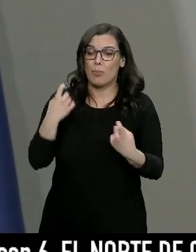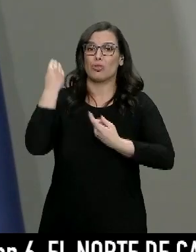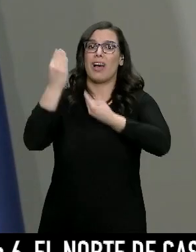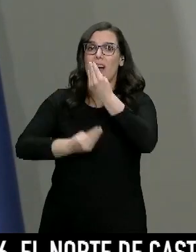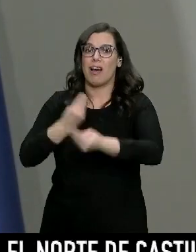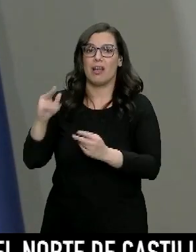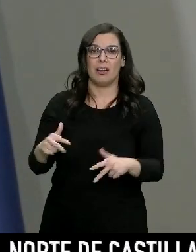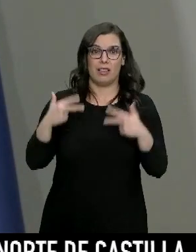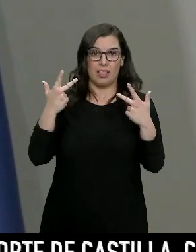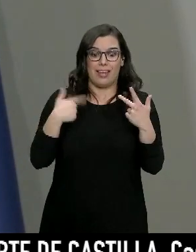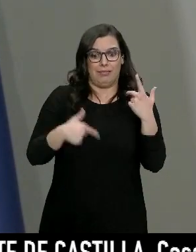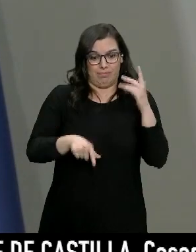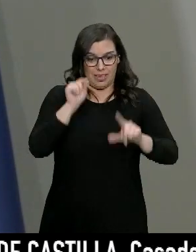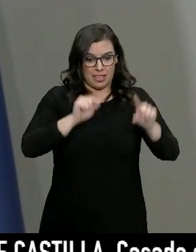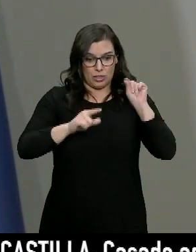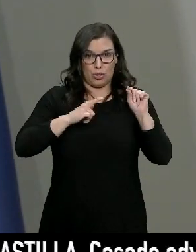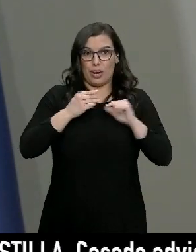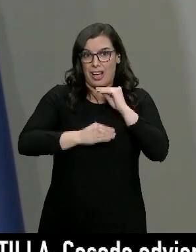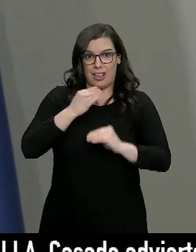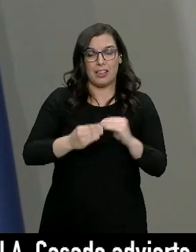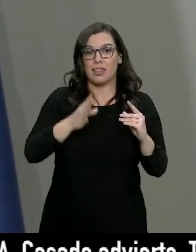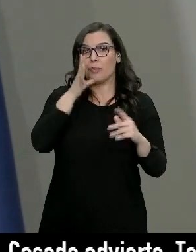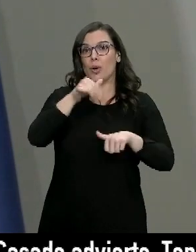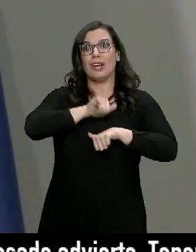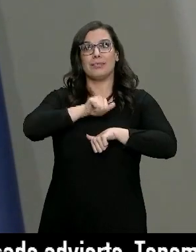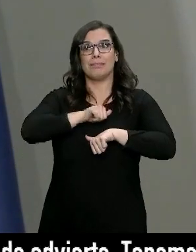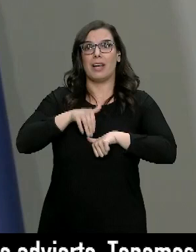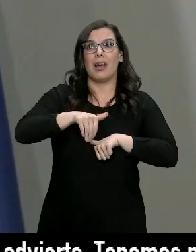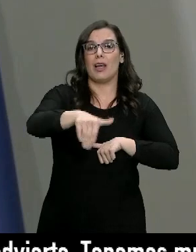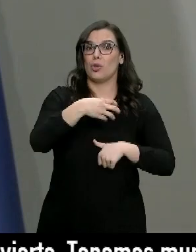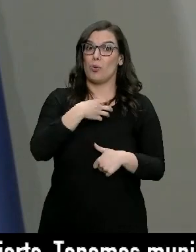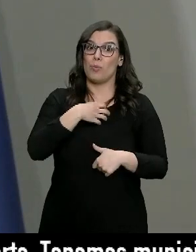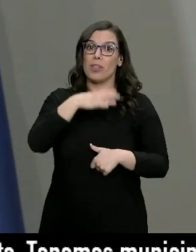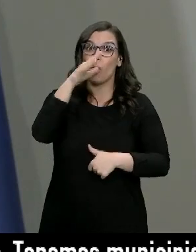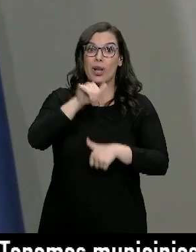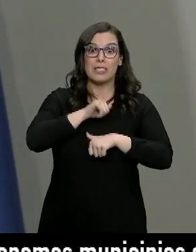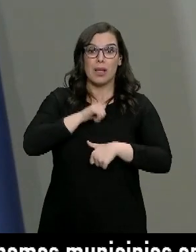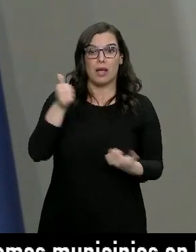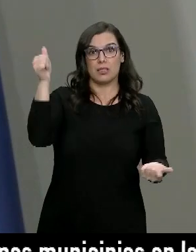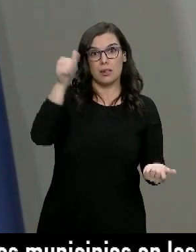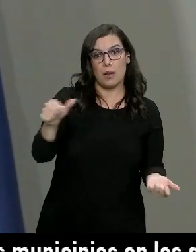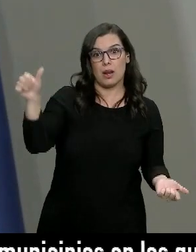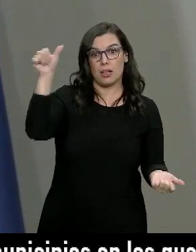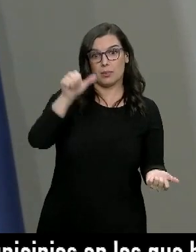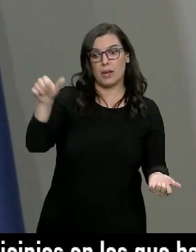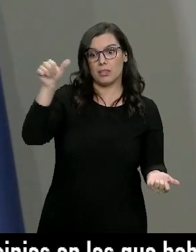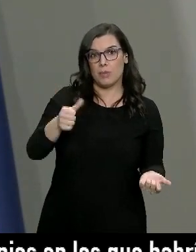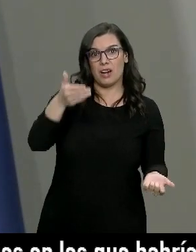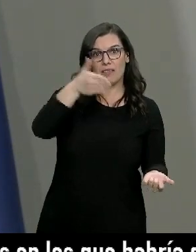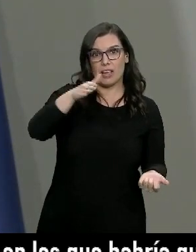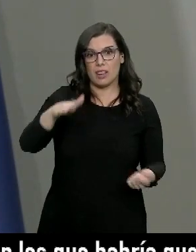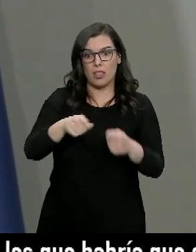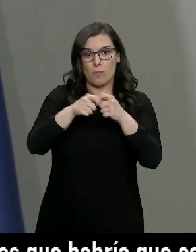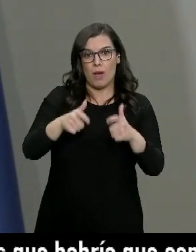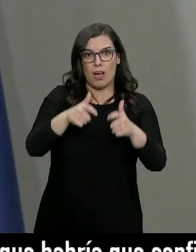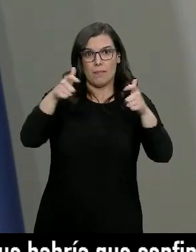acción, necesitamos tomar decisiones. No podemos esperar, porque si esperamos cada semana hay fallecidos, cada